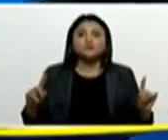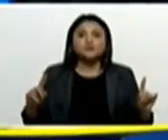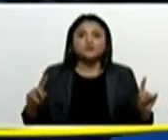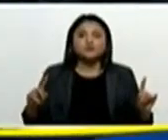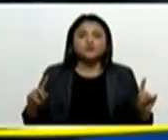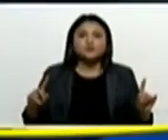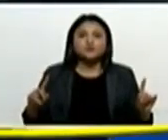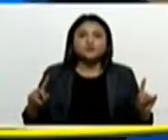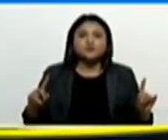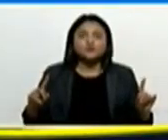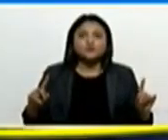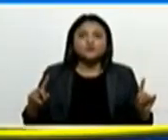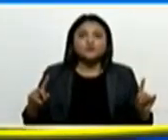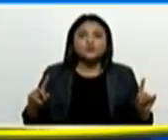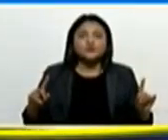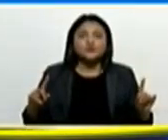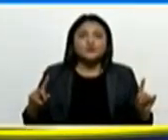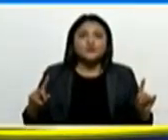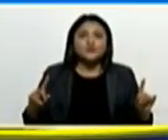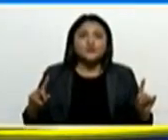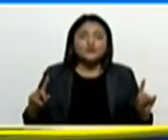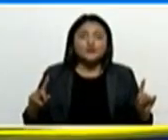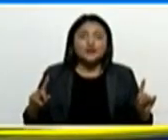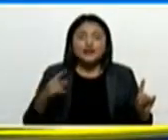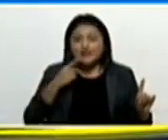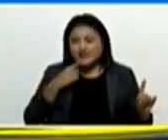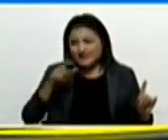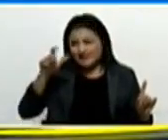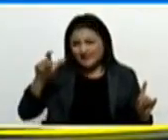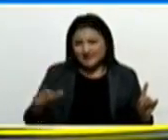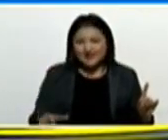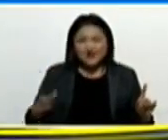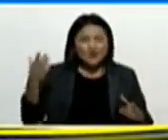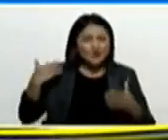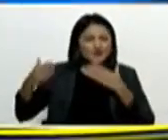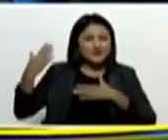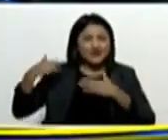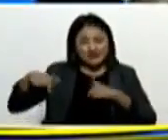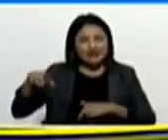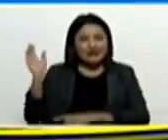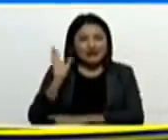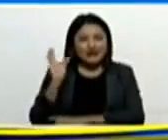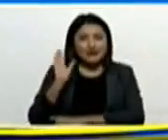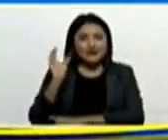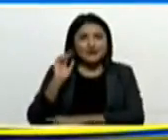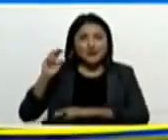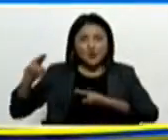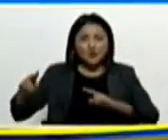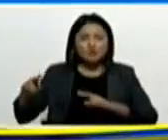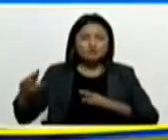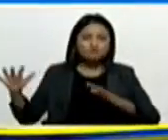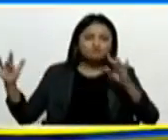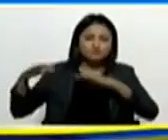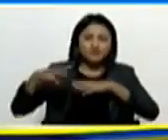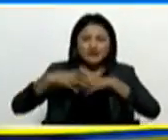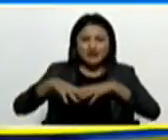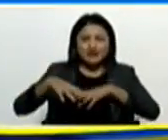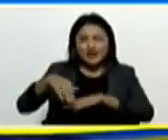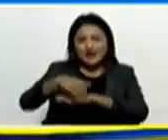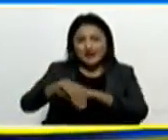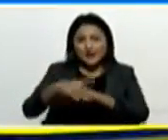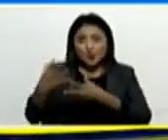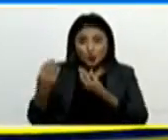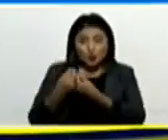como dije en una ocasión aquí en Caracas, en un encuentro en las calles ahí con Chávez,